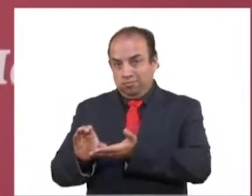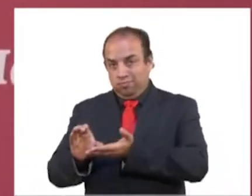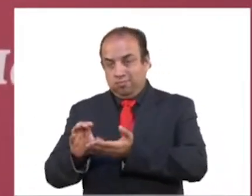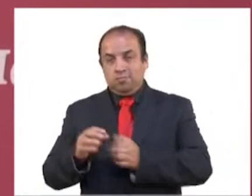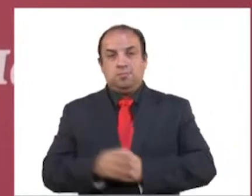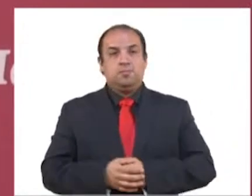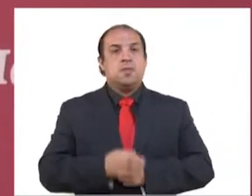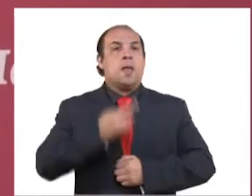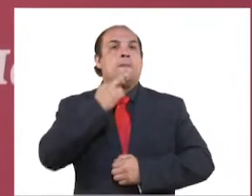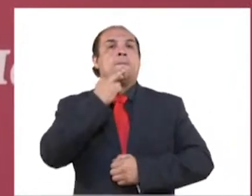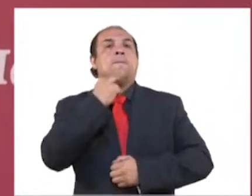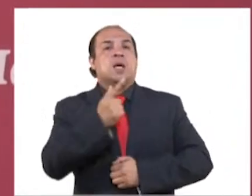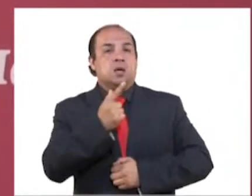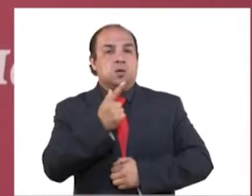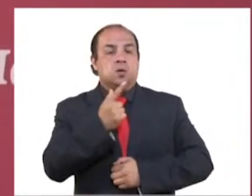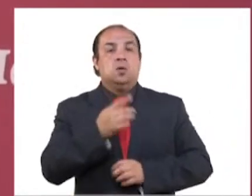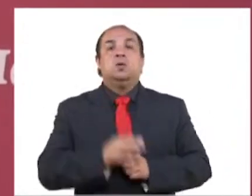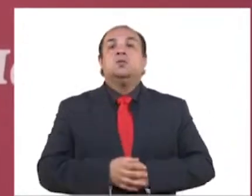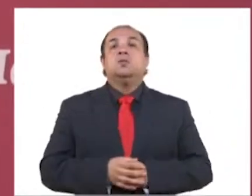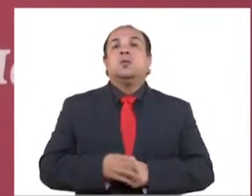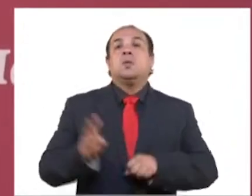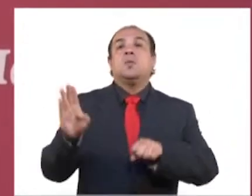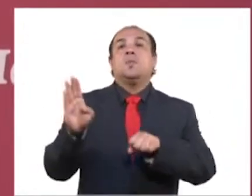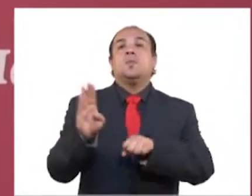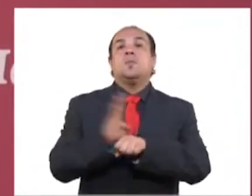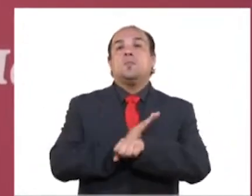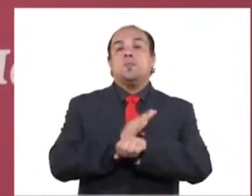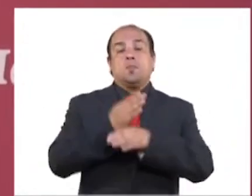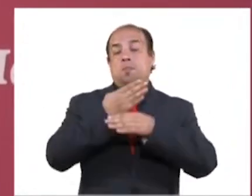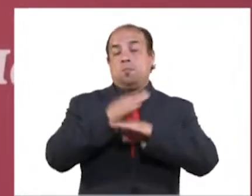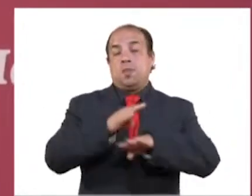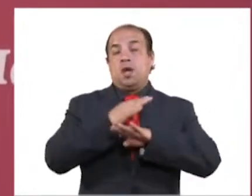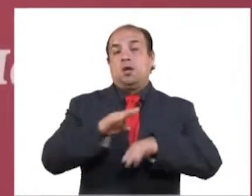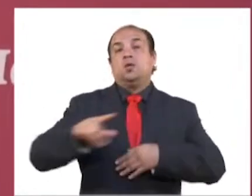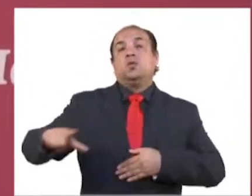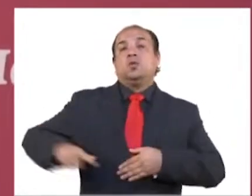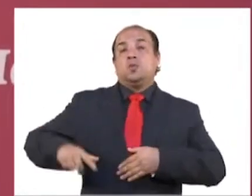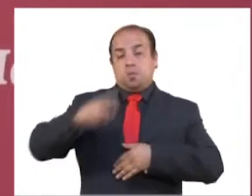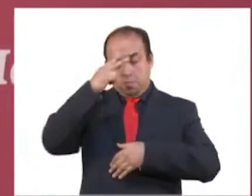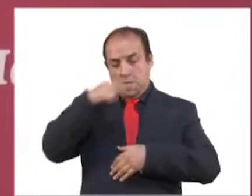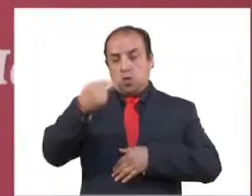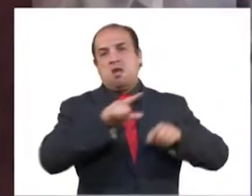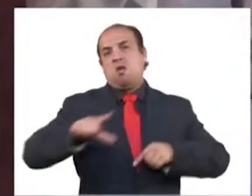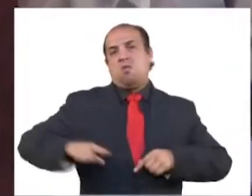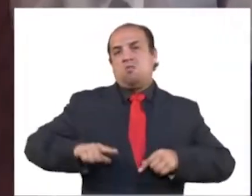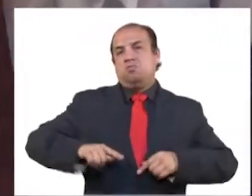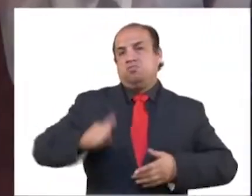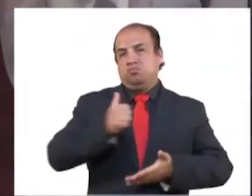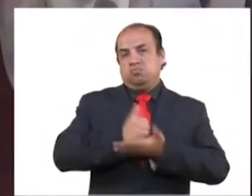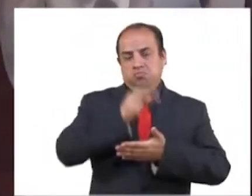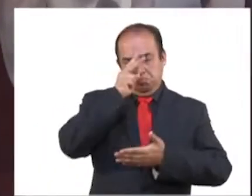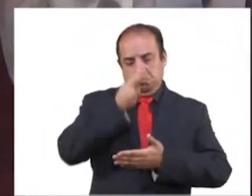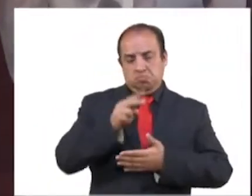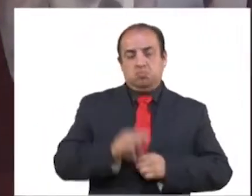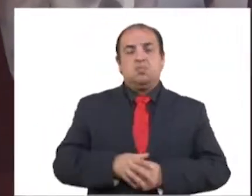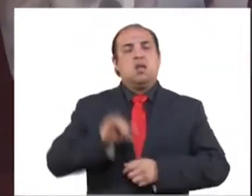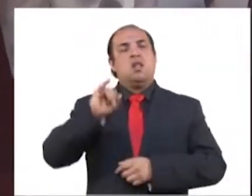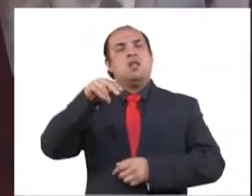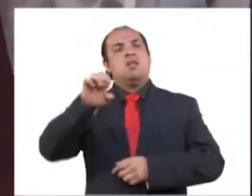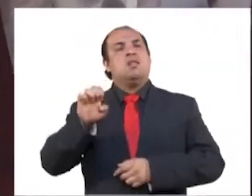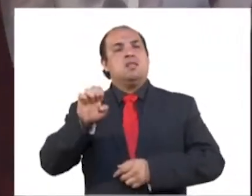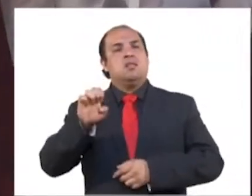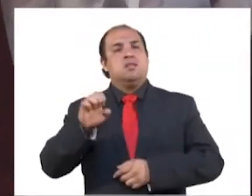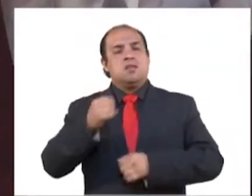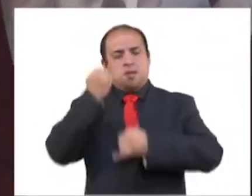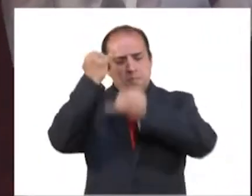que el organismo electoral desde su punto de vista viola la Constitución con las medidas cautelares impuestas o sea ustedes imagínense